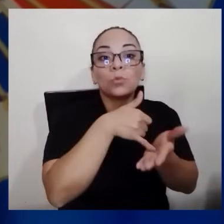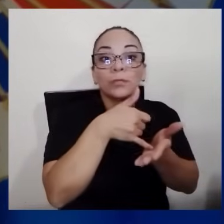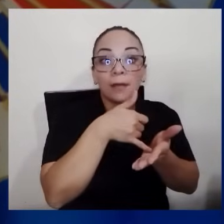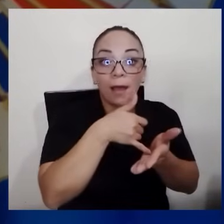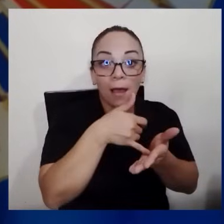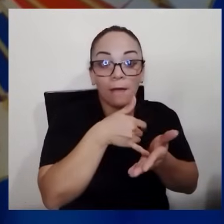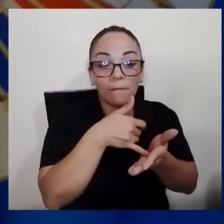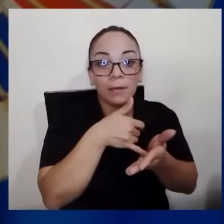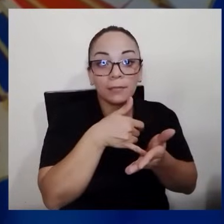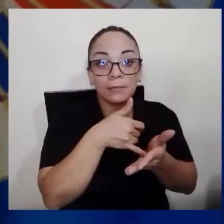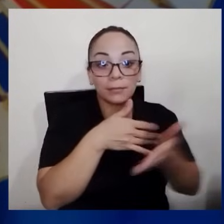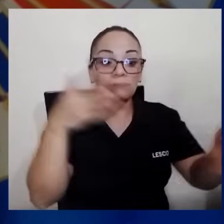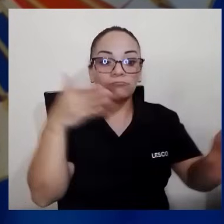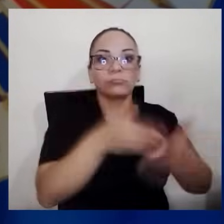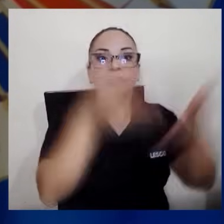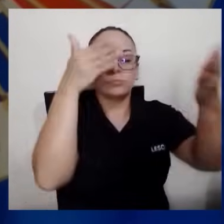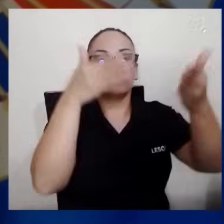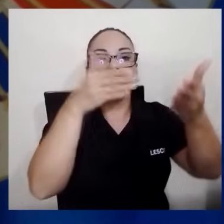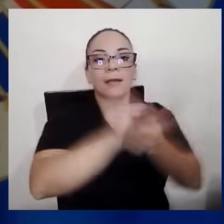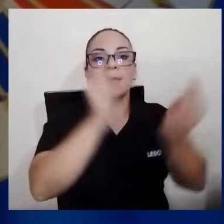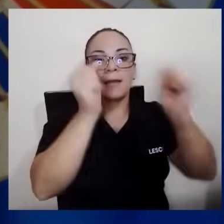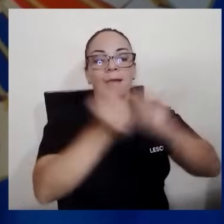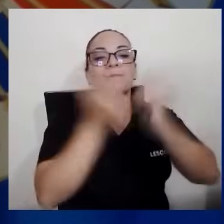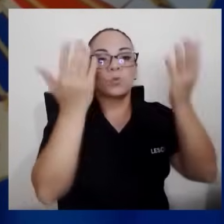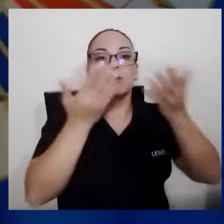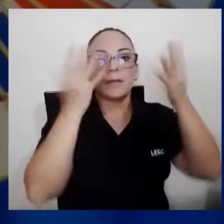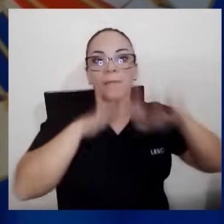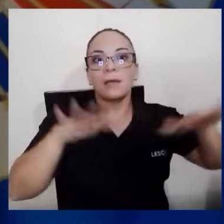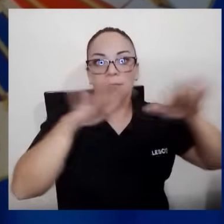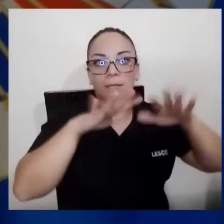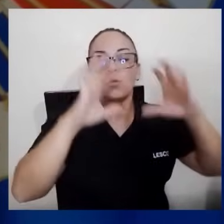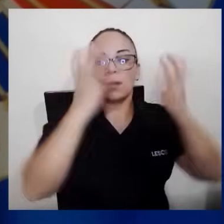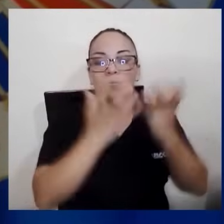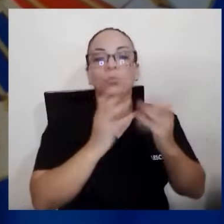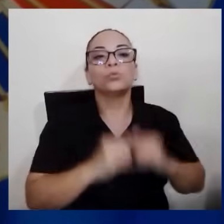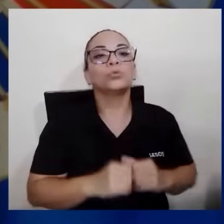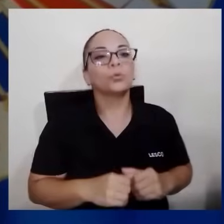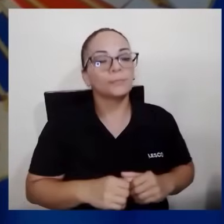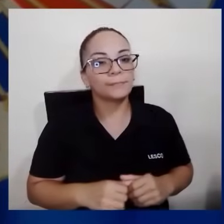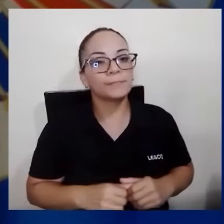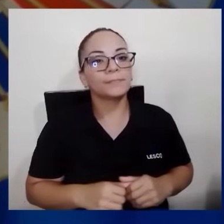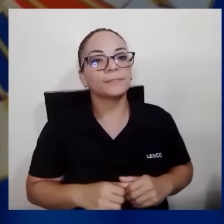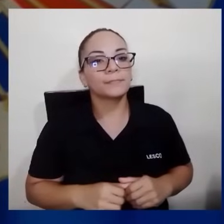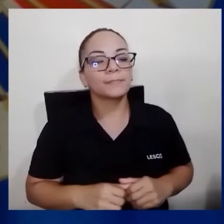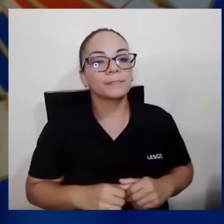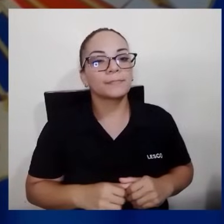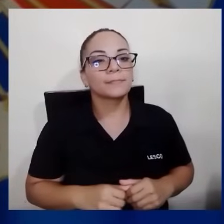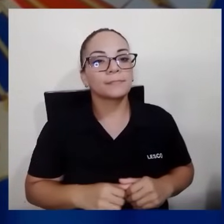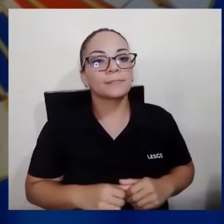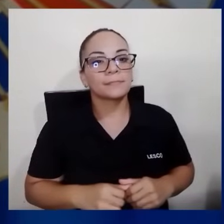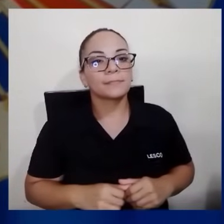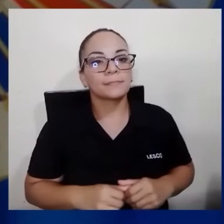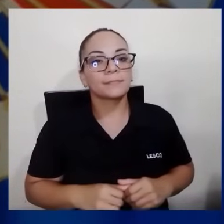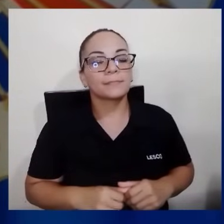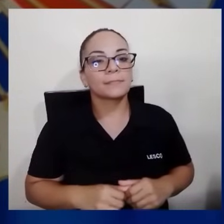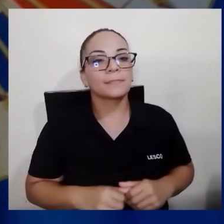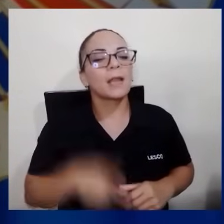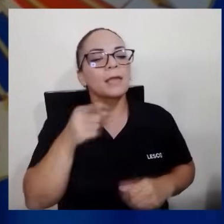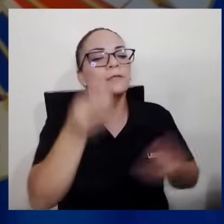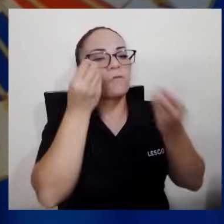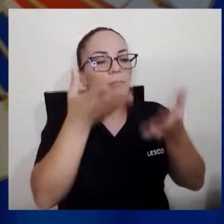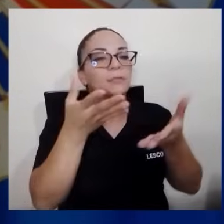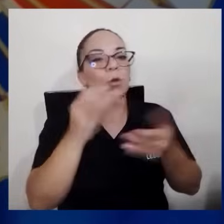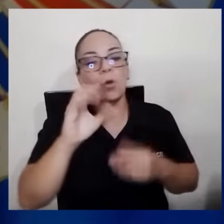del cambio climático en el mundo entero de acuerdo a la ocde y a